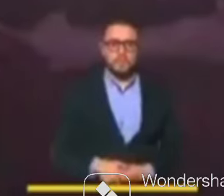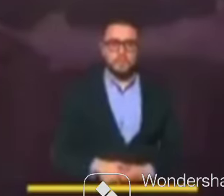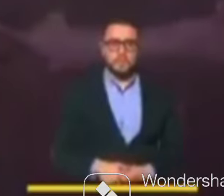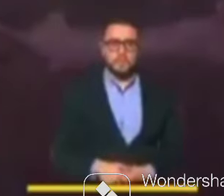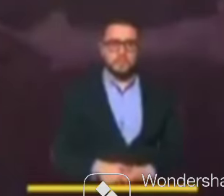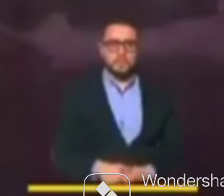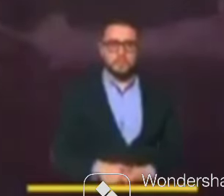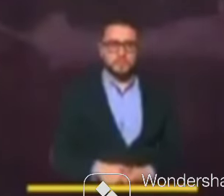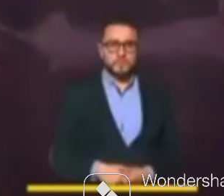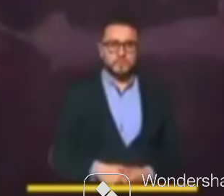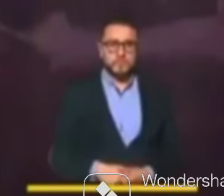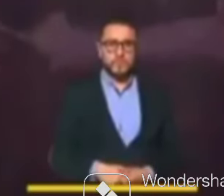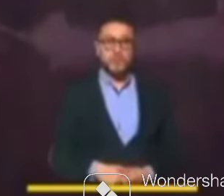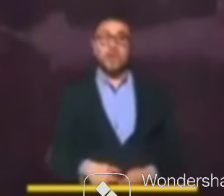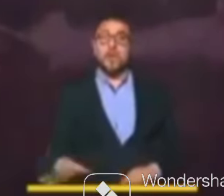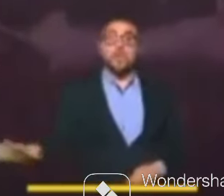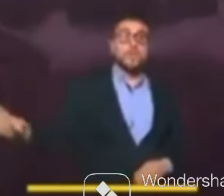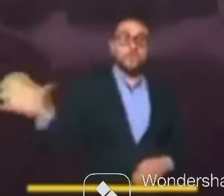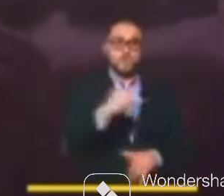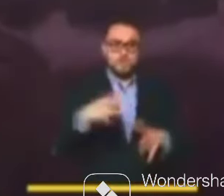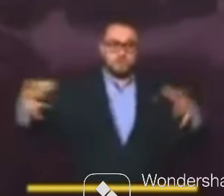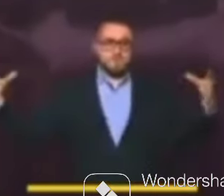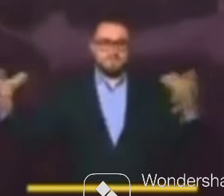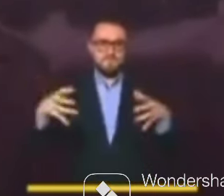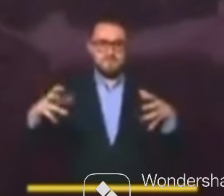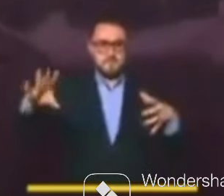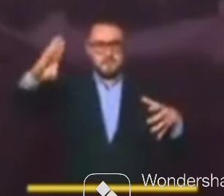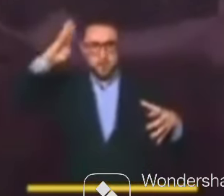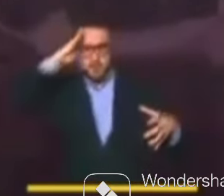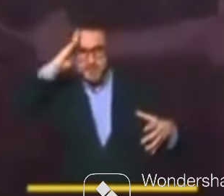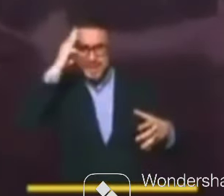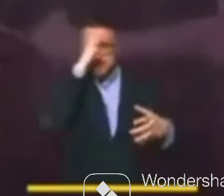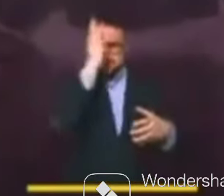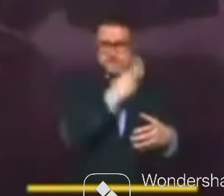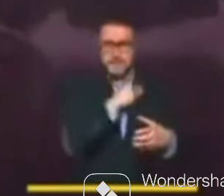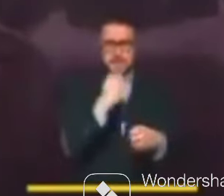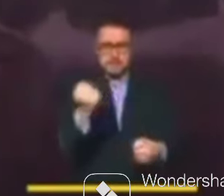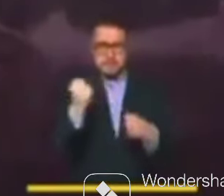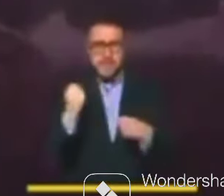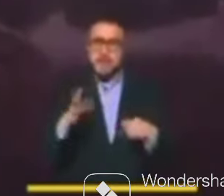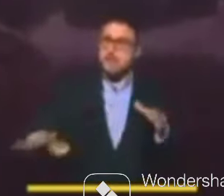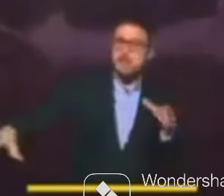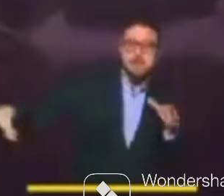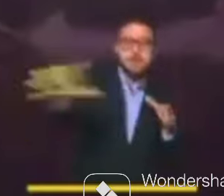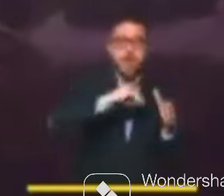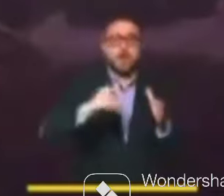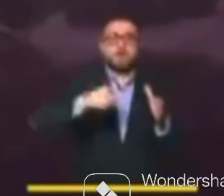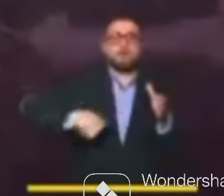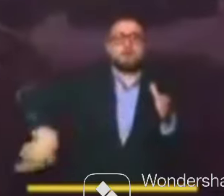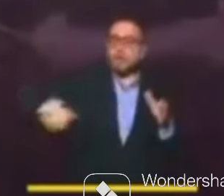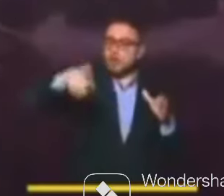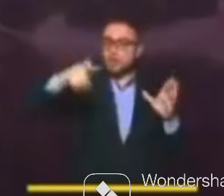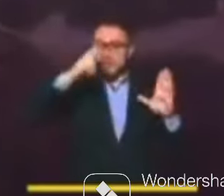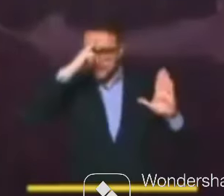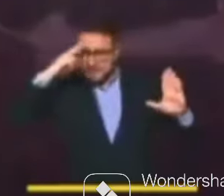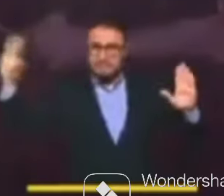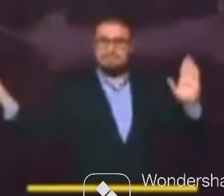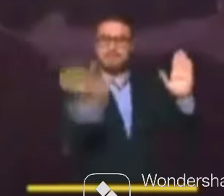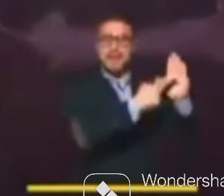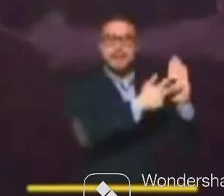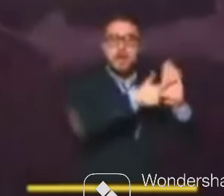Para todos los miembros de la fuerza pública, la orden es respetar la Constitución de